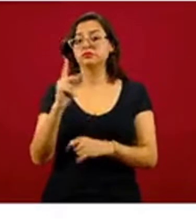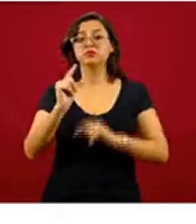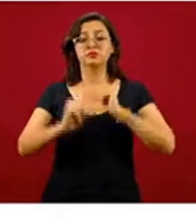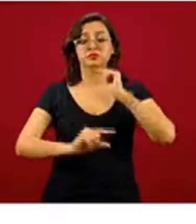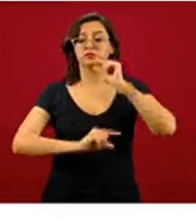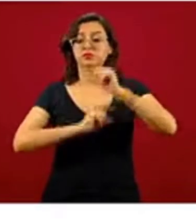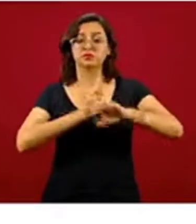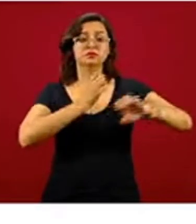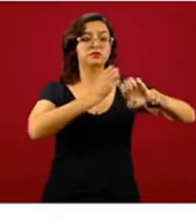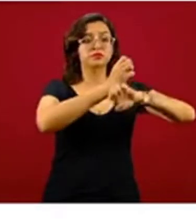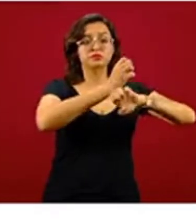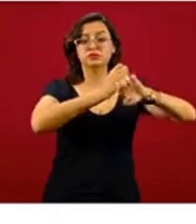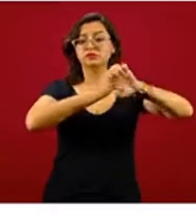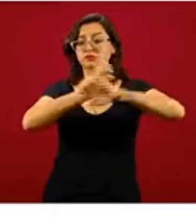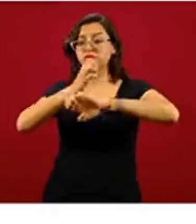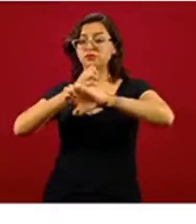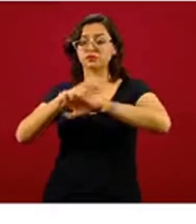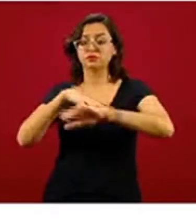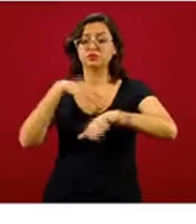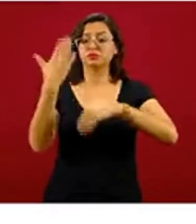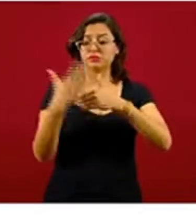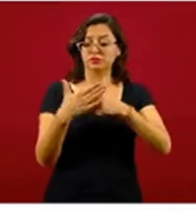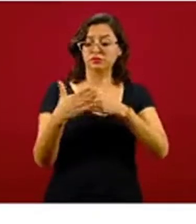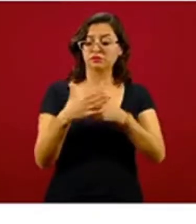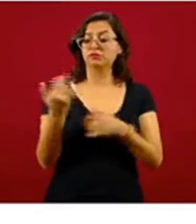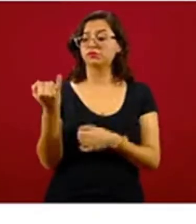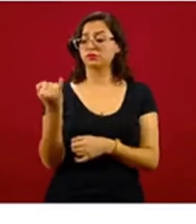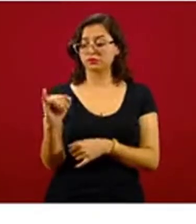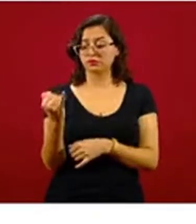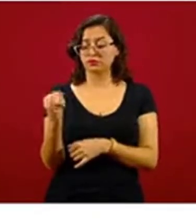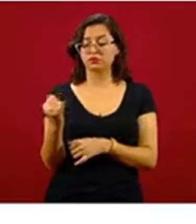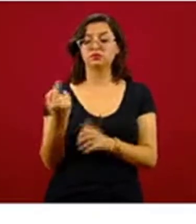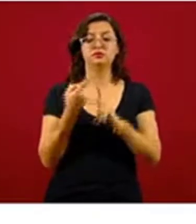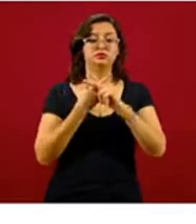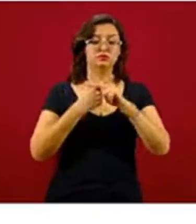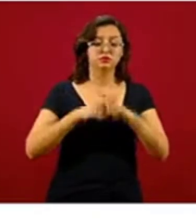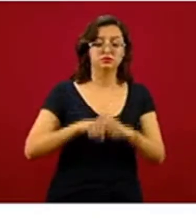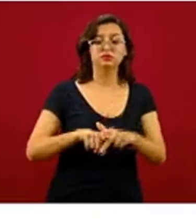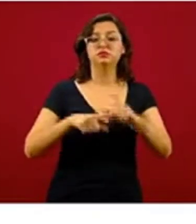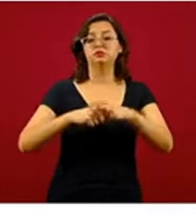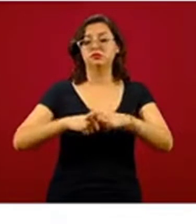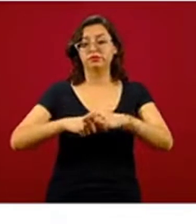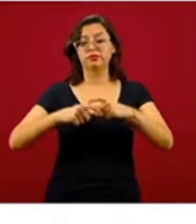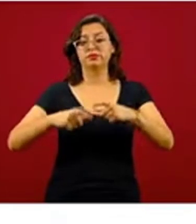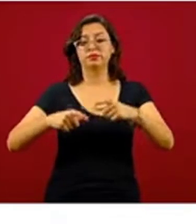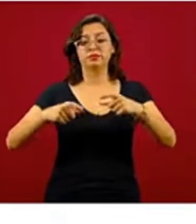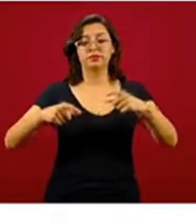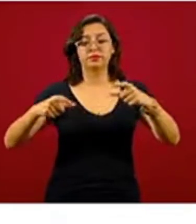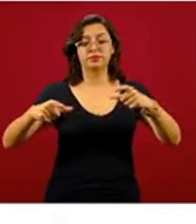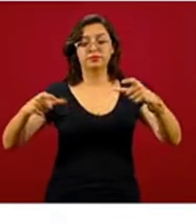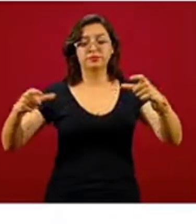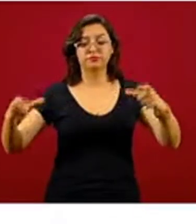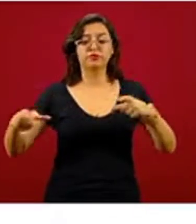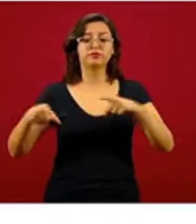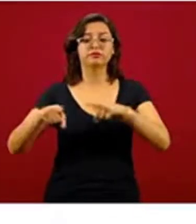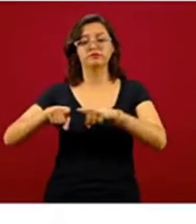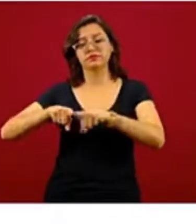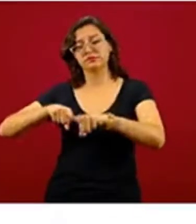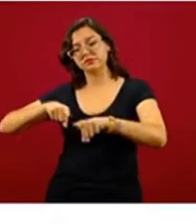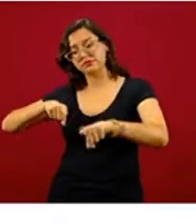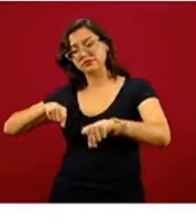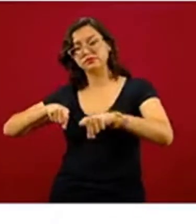todo muy probablemente en el mes de junio, continúan iniciando sus curvas epidémicas de esta manera sincrónica, pues la